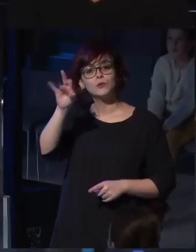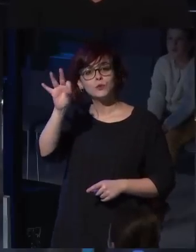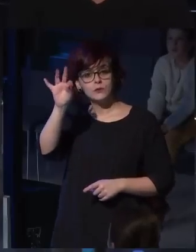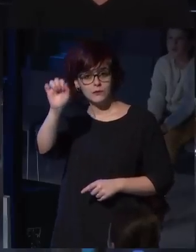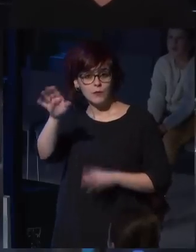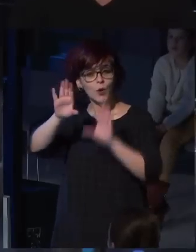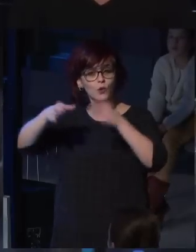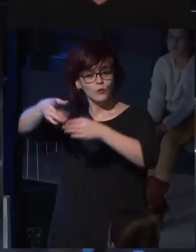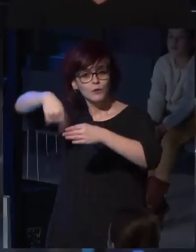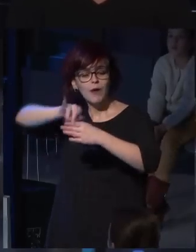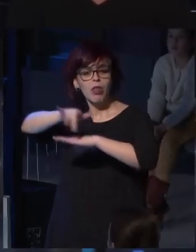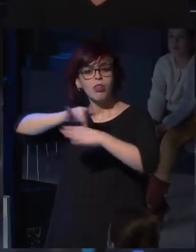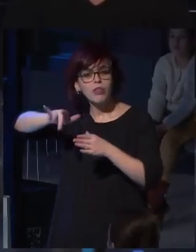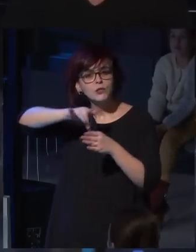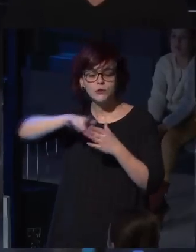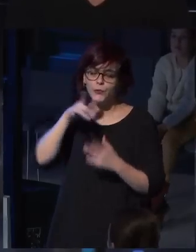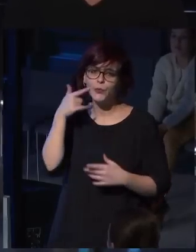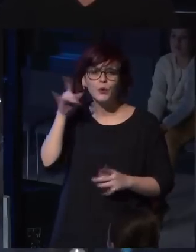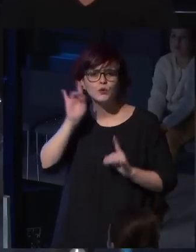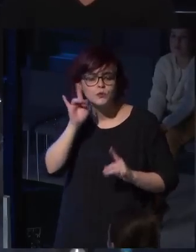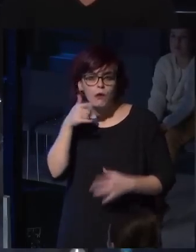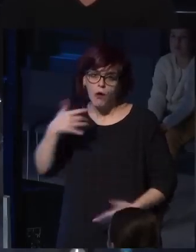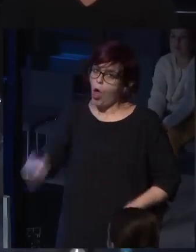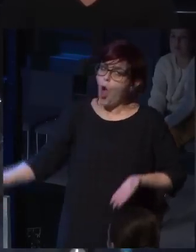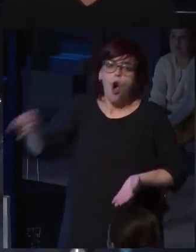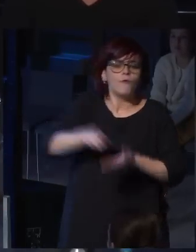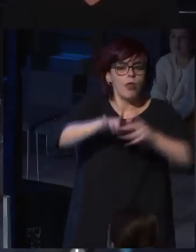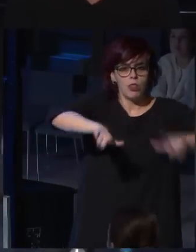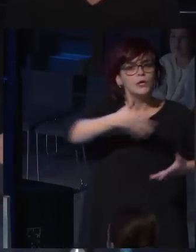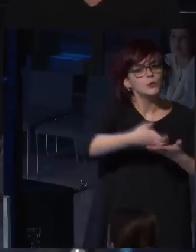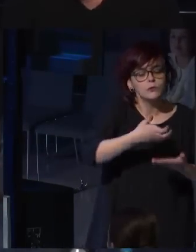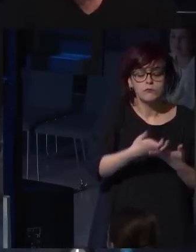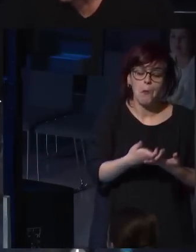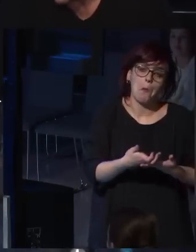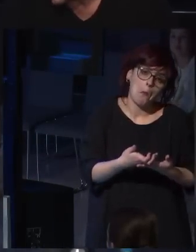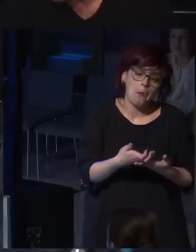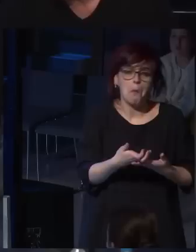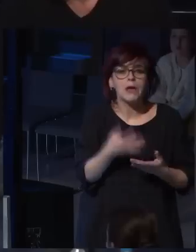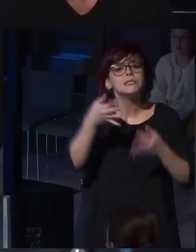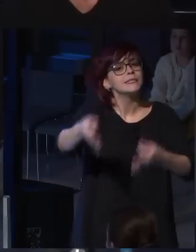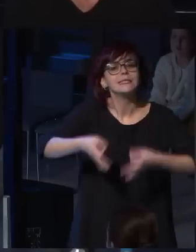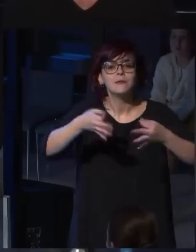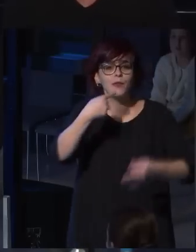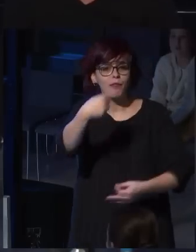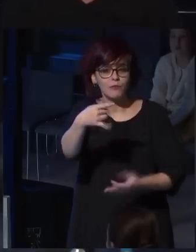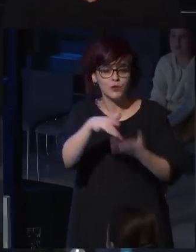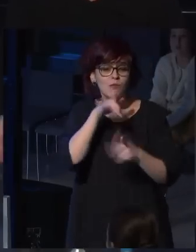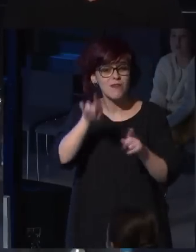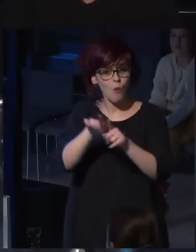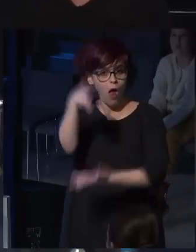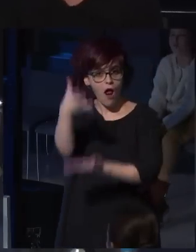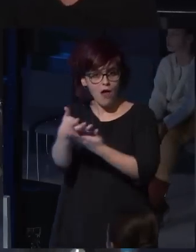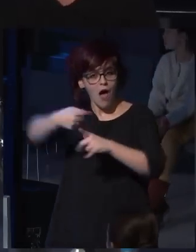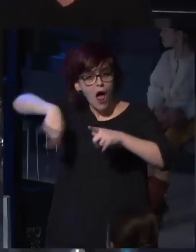distintos y vuelves a escuchar el disco y dices, mira, yo me metí otra vez ahora mismo. Sí, nosotros siempre decimos que el momento de grabar el disco es